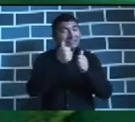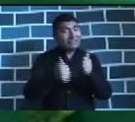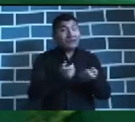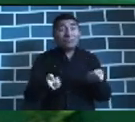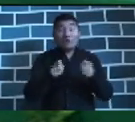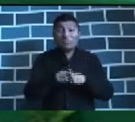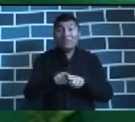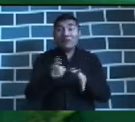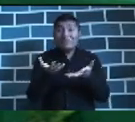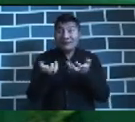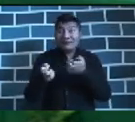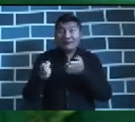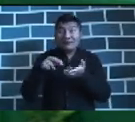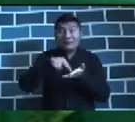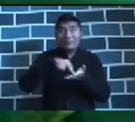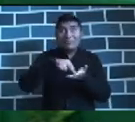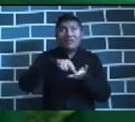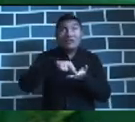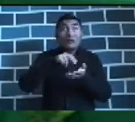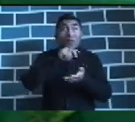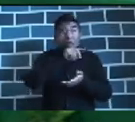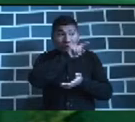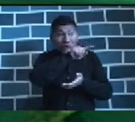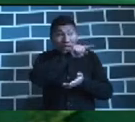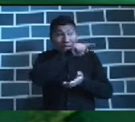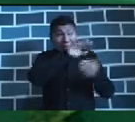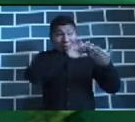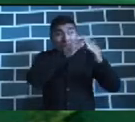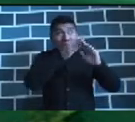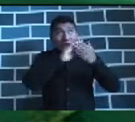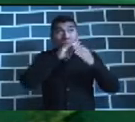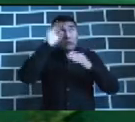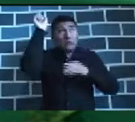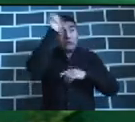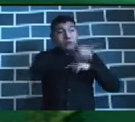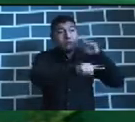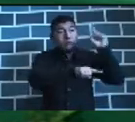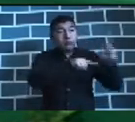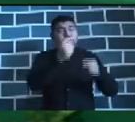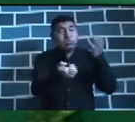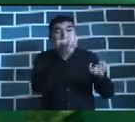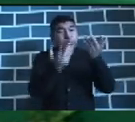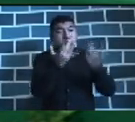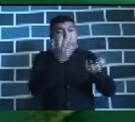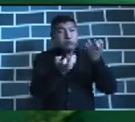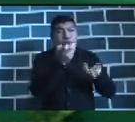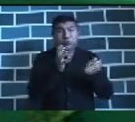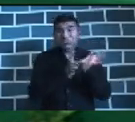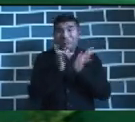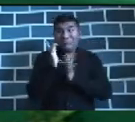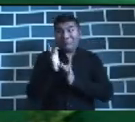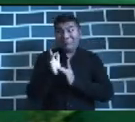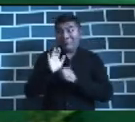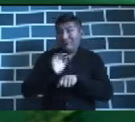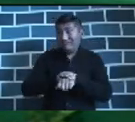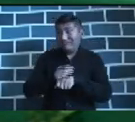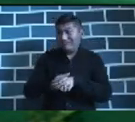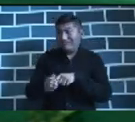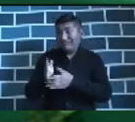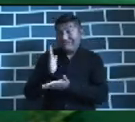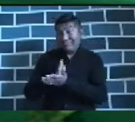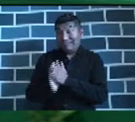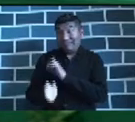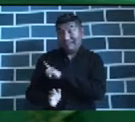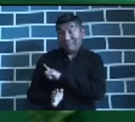quieren acerca el fuego sobre aquella población que no quería recibir les y jesús les regaño